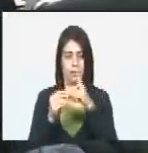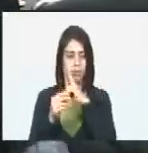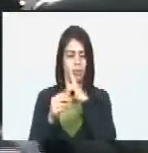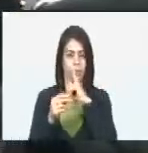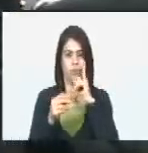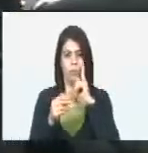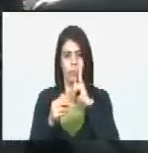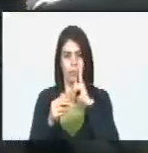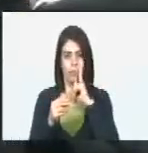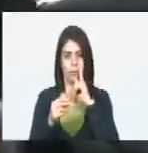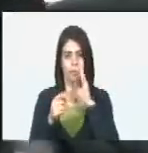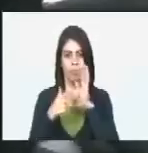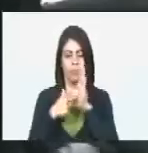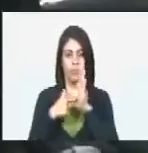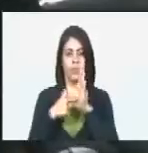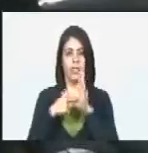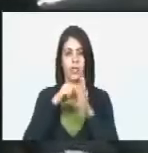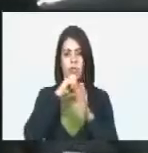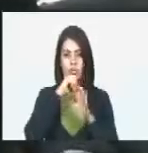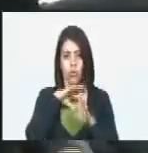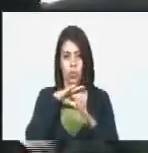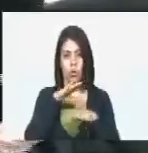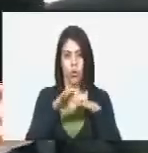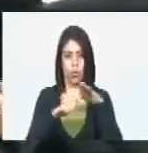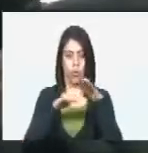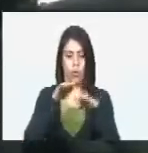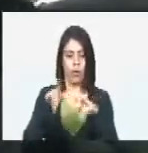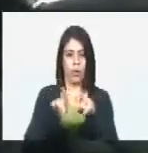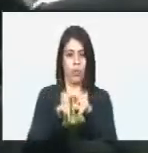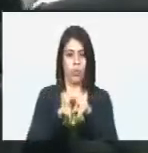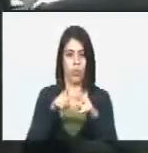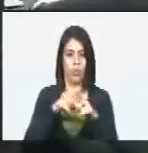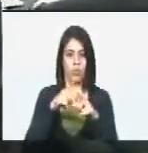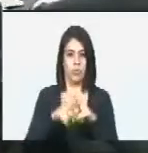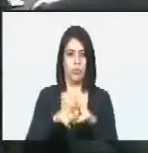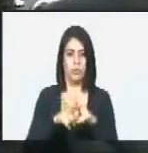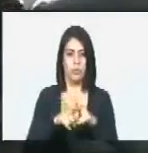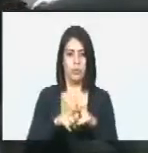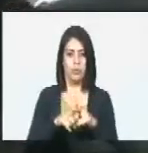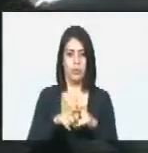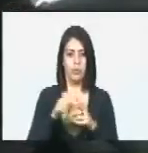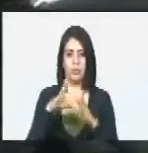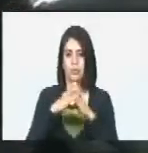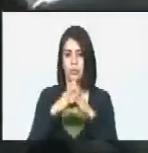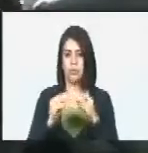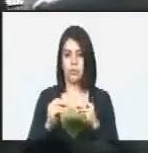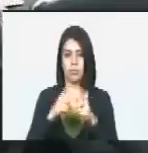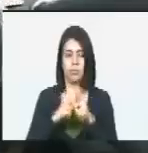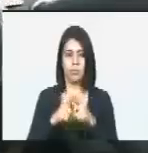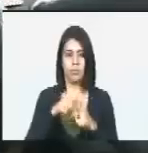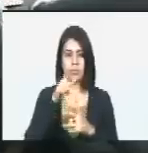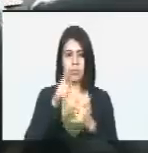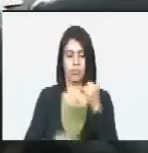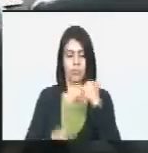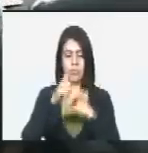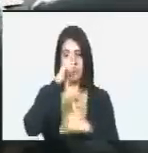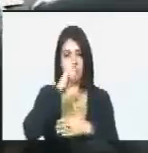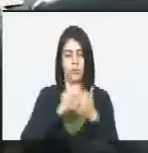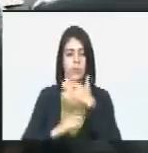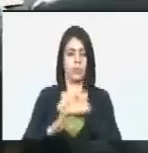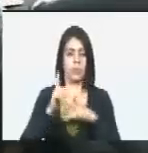huella, así como tiene su huella todos los últimos años en los que